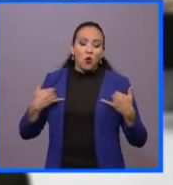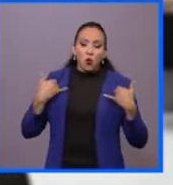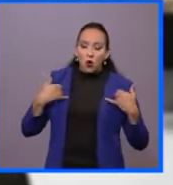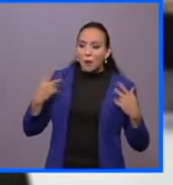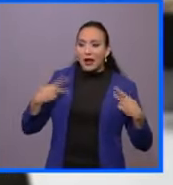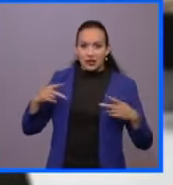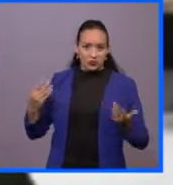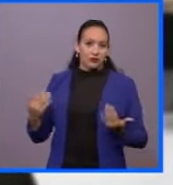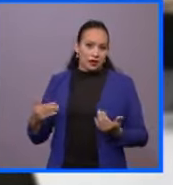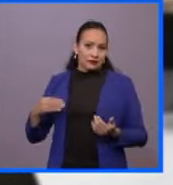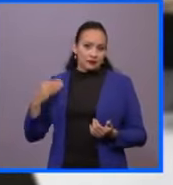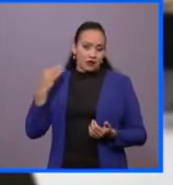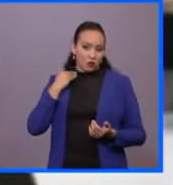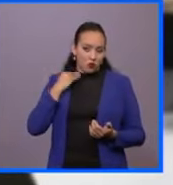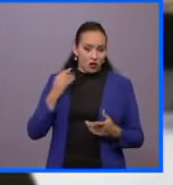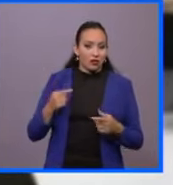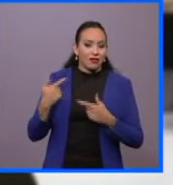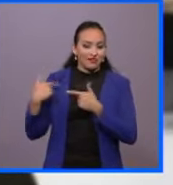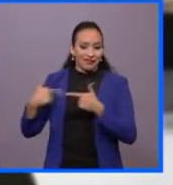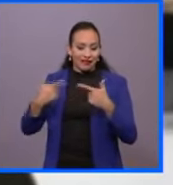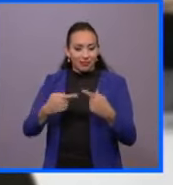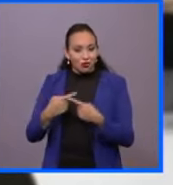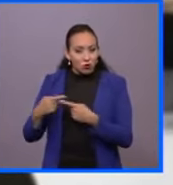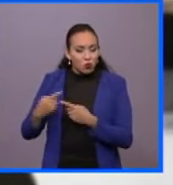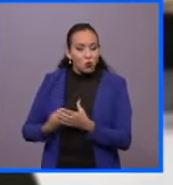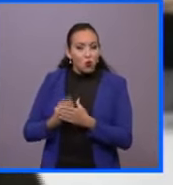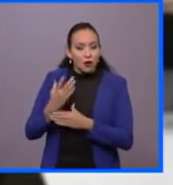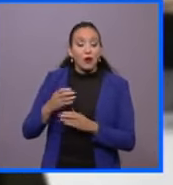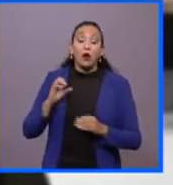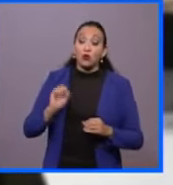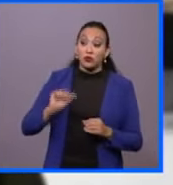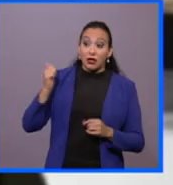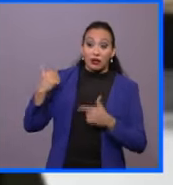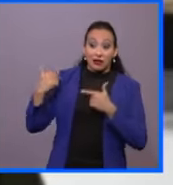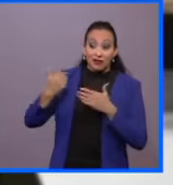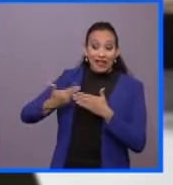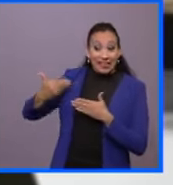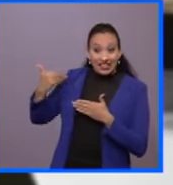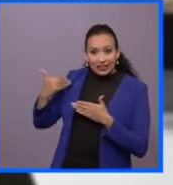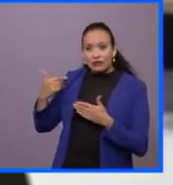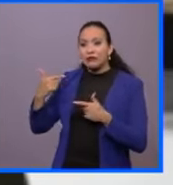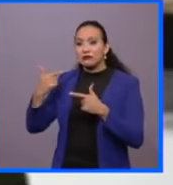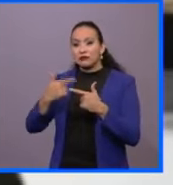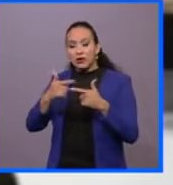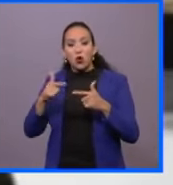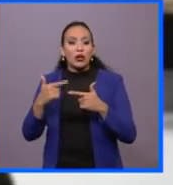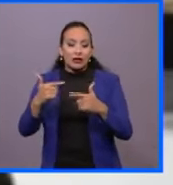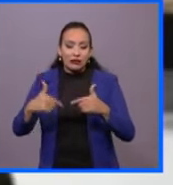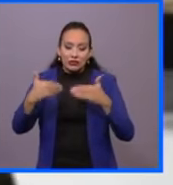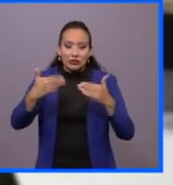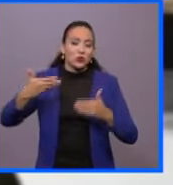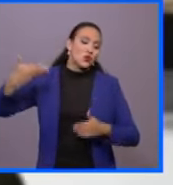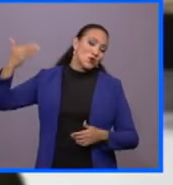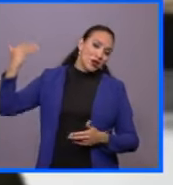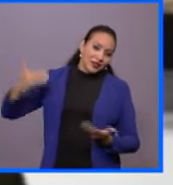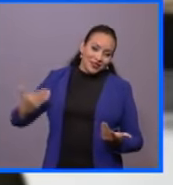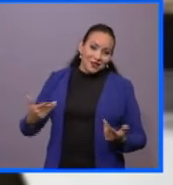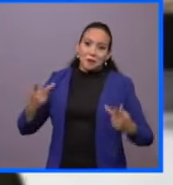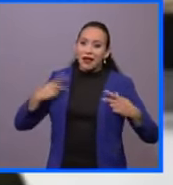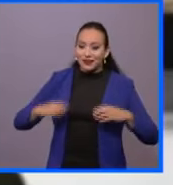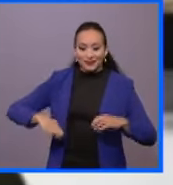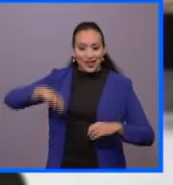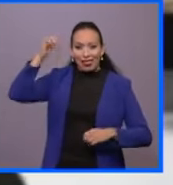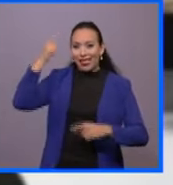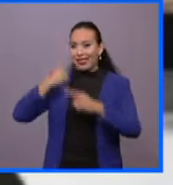el líder puede ser alguien de una generación anterior o de una generación reciente. También eso es parte de lo que...